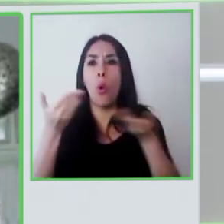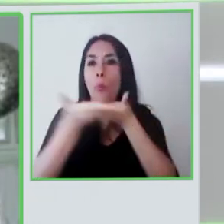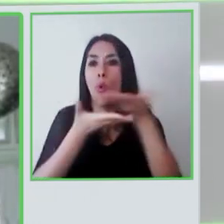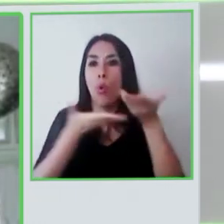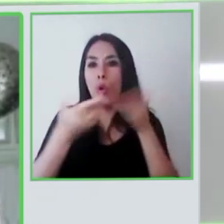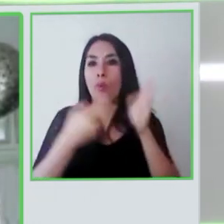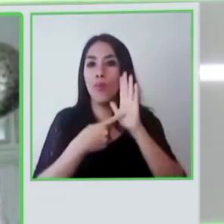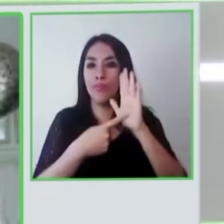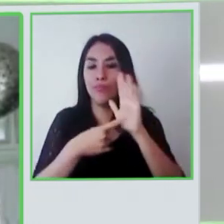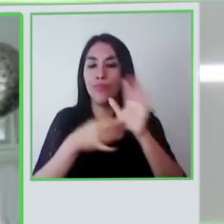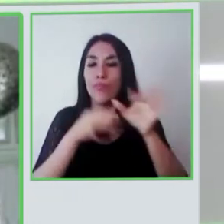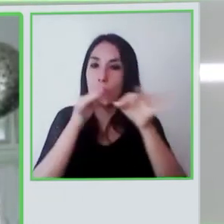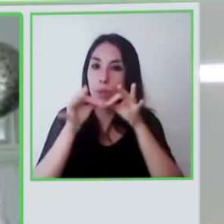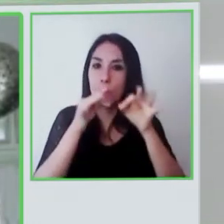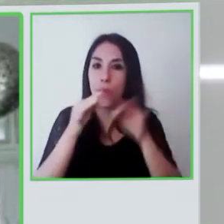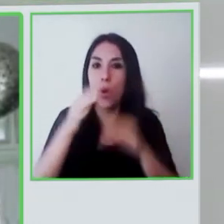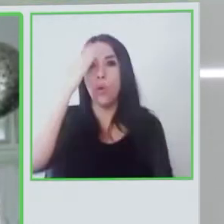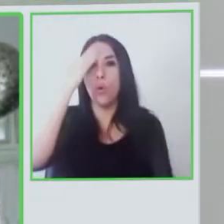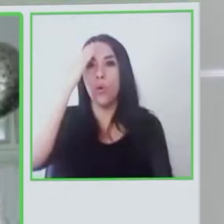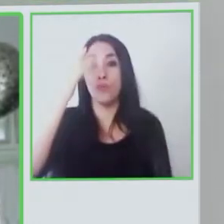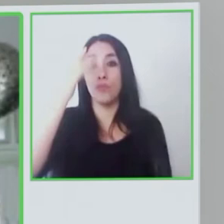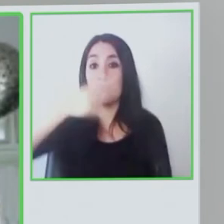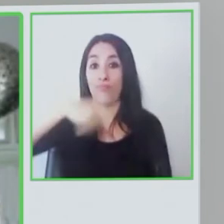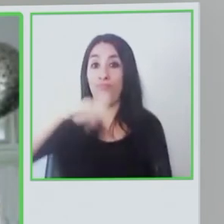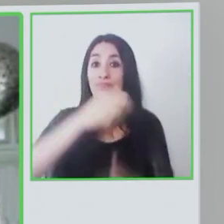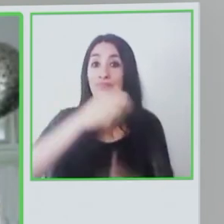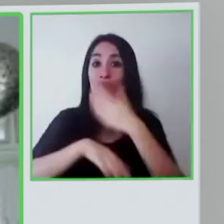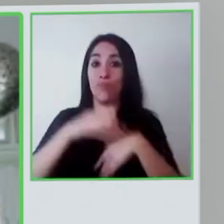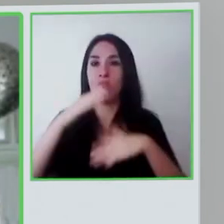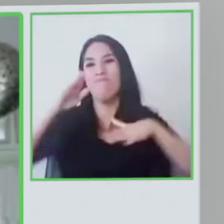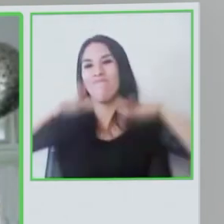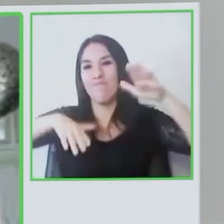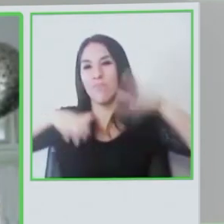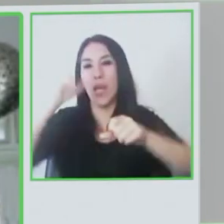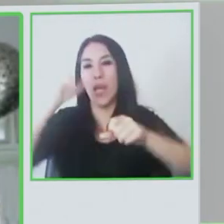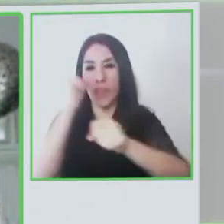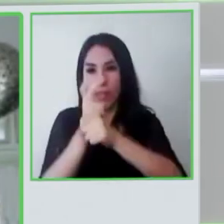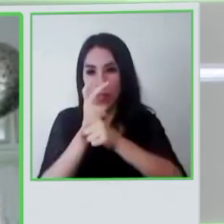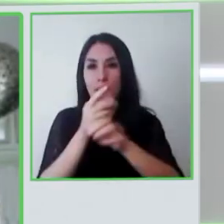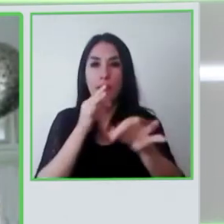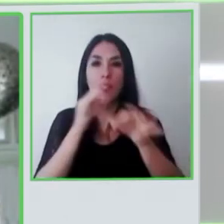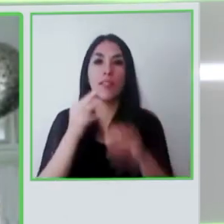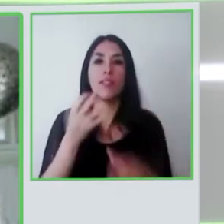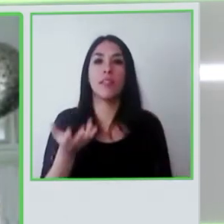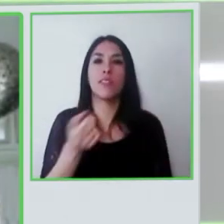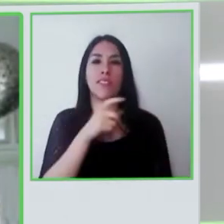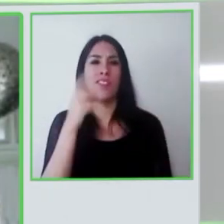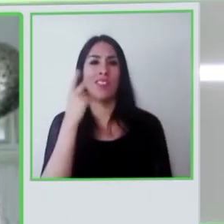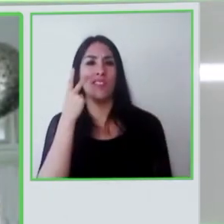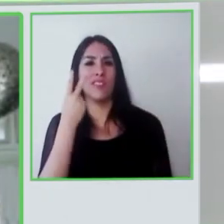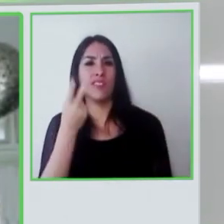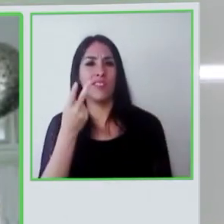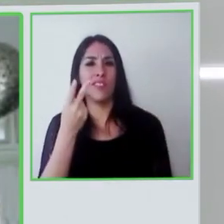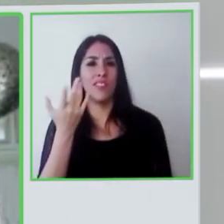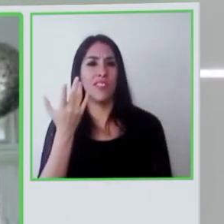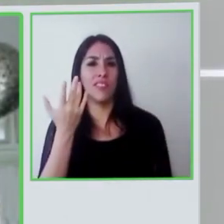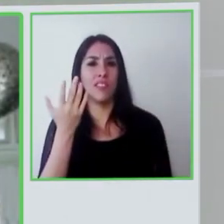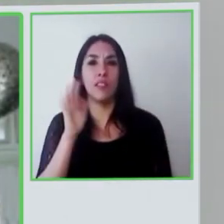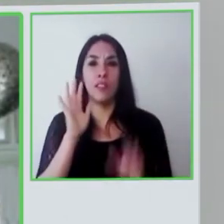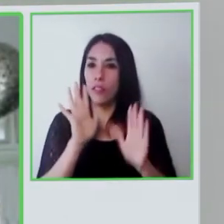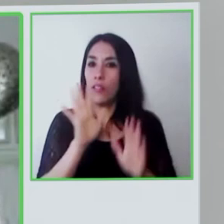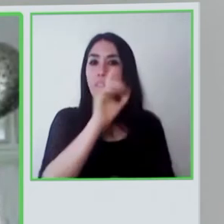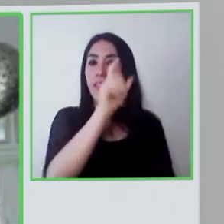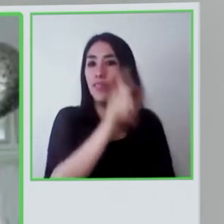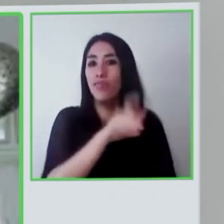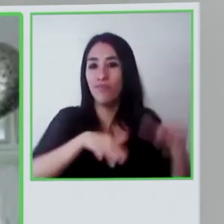la discapacidad puede ser un poco difícil y raro quizás incómodo puede que esté muy politizada acerca